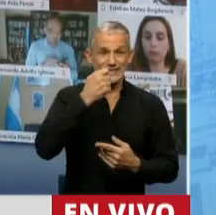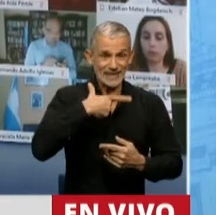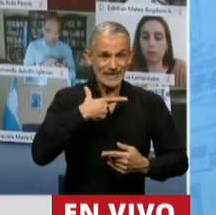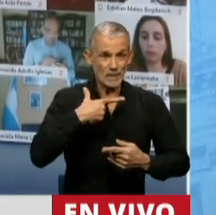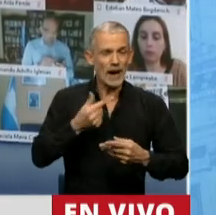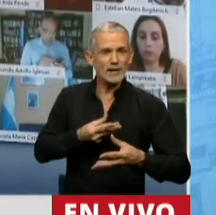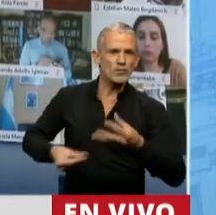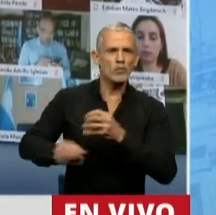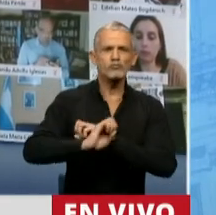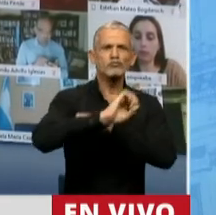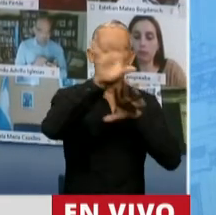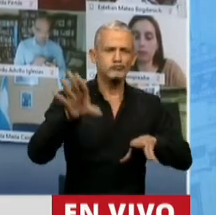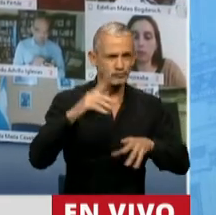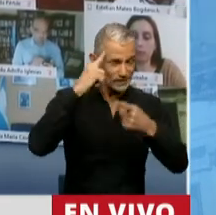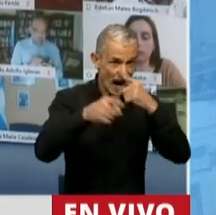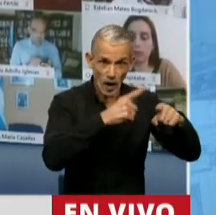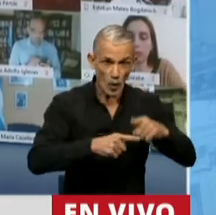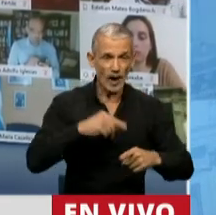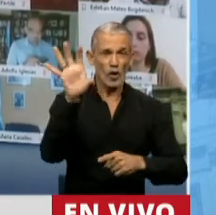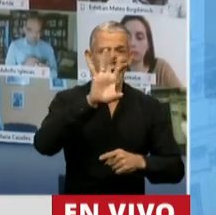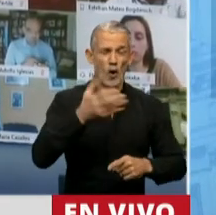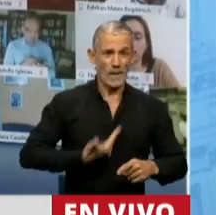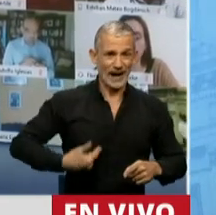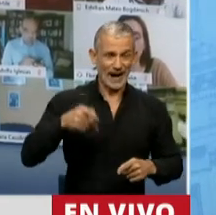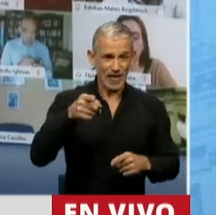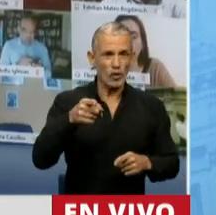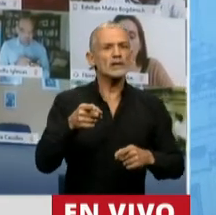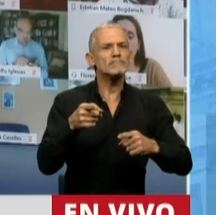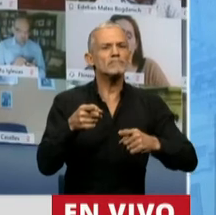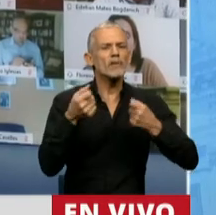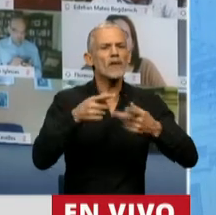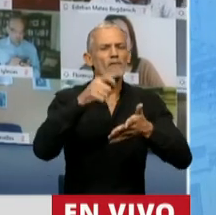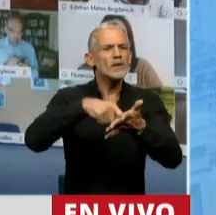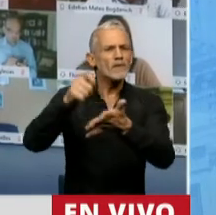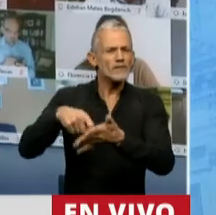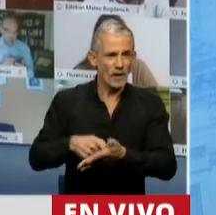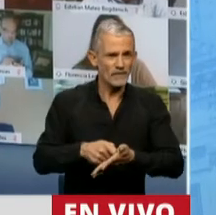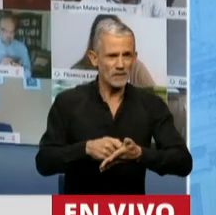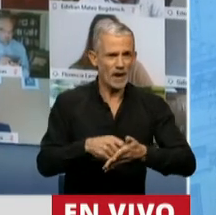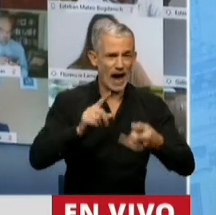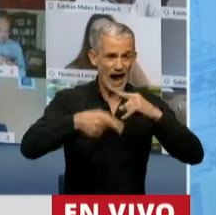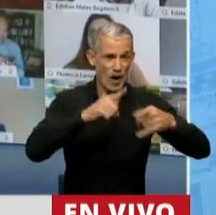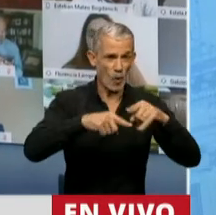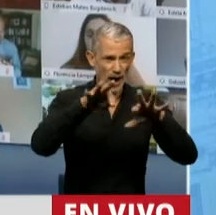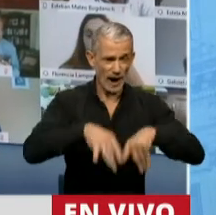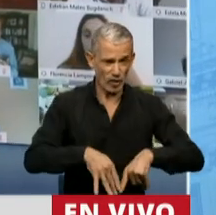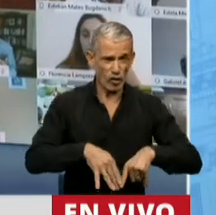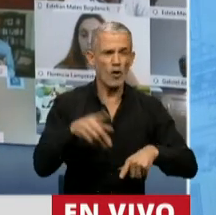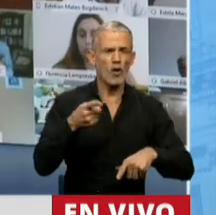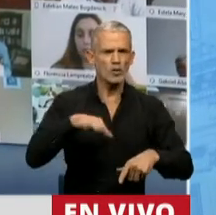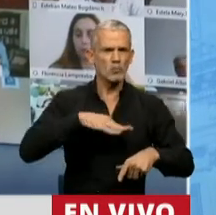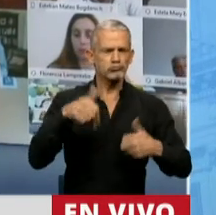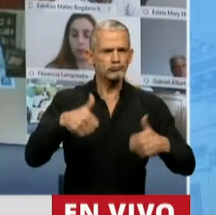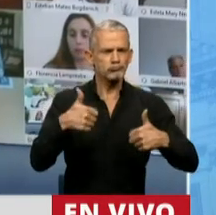Macri y en acuerdo con los gobernadores, se realizó con la firma de este acuerdo, tal vez uno de los